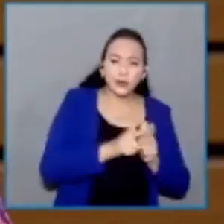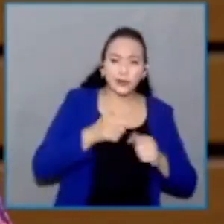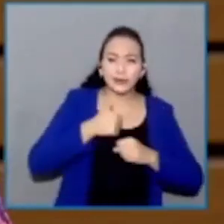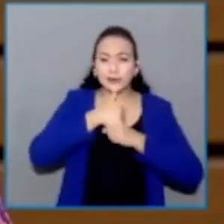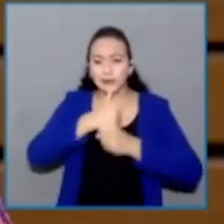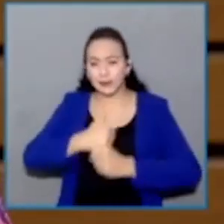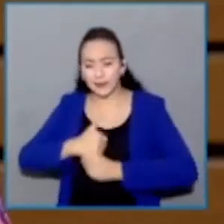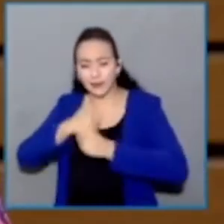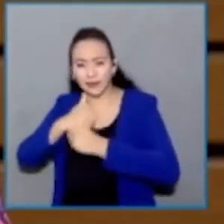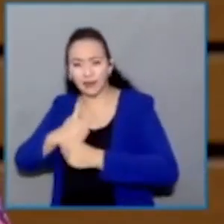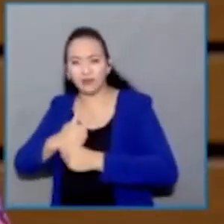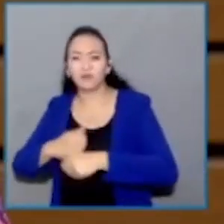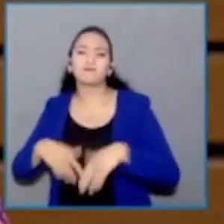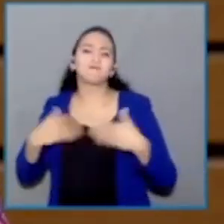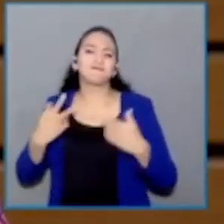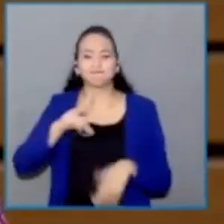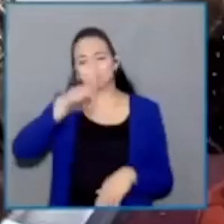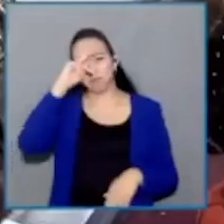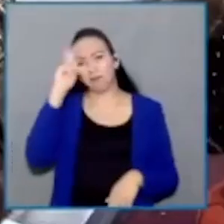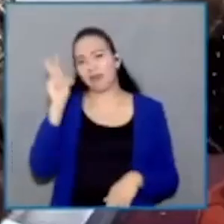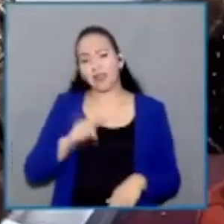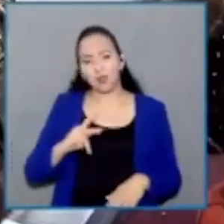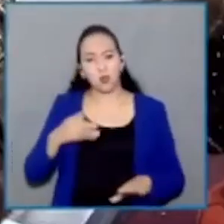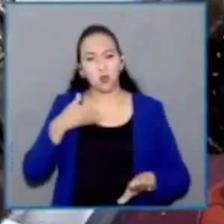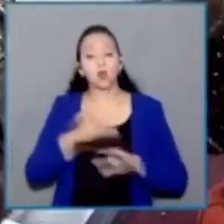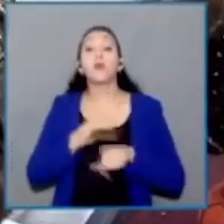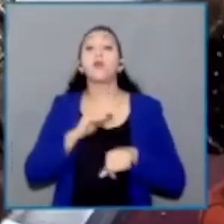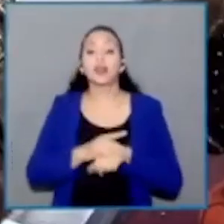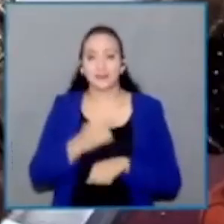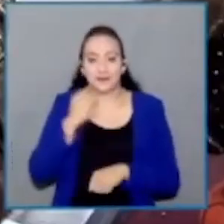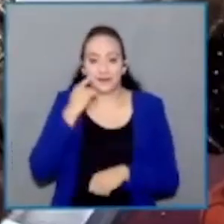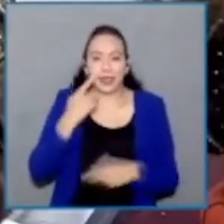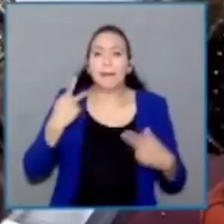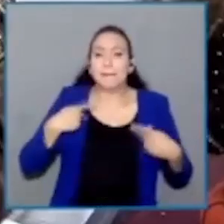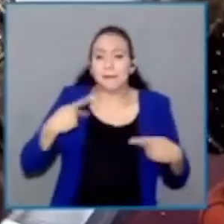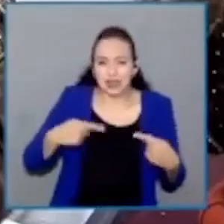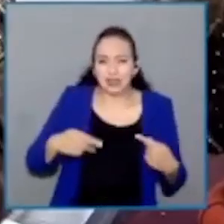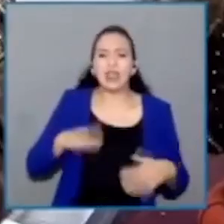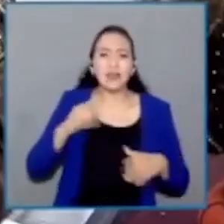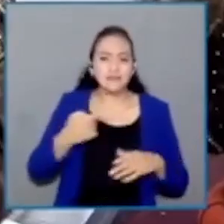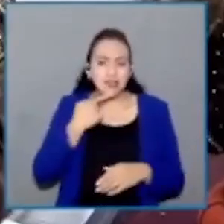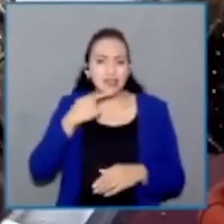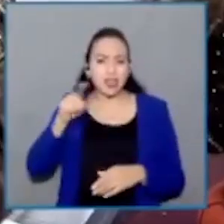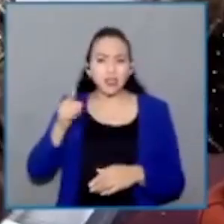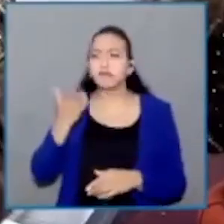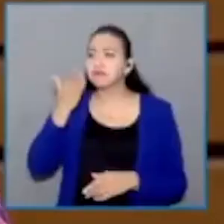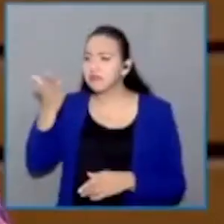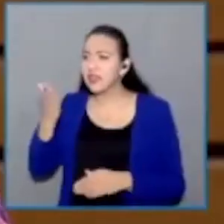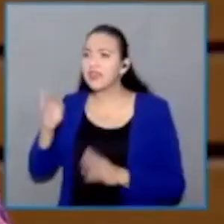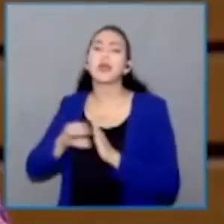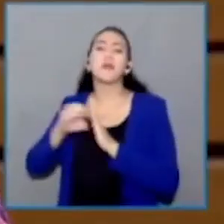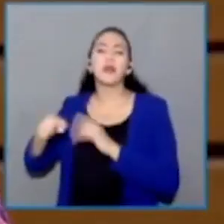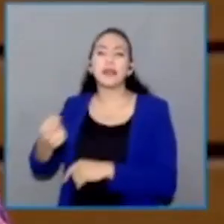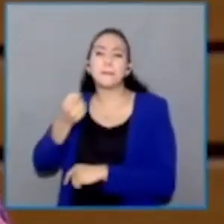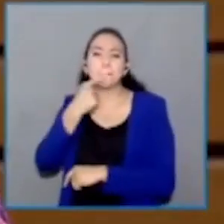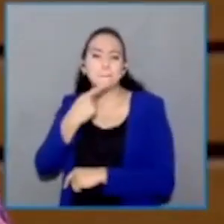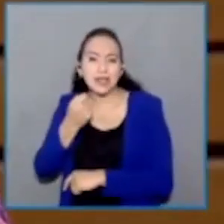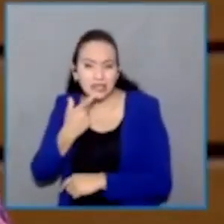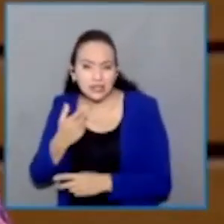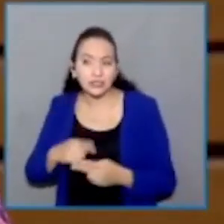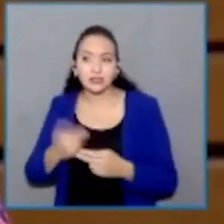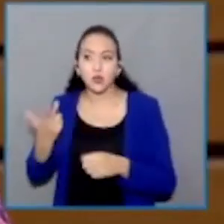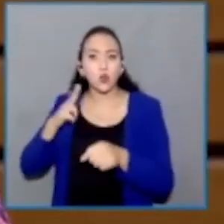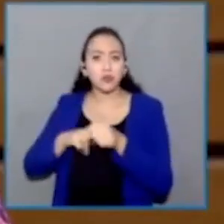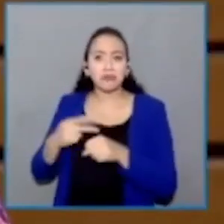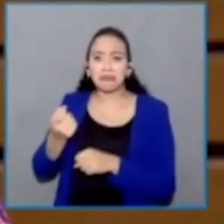quienes recurren constantemente a los juzgados para que las autoridades sanitarias les entreguen medicamento a través del juicio de